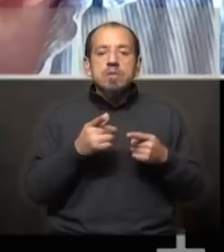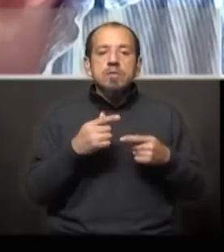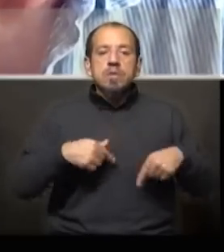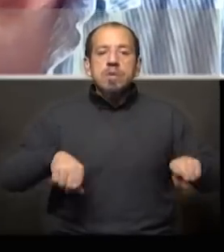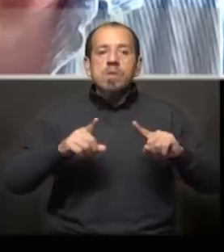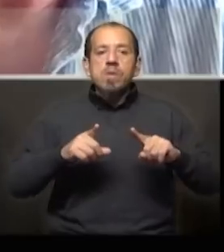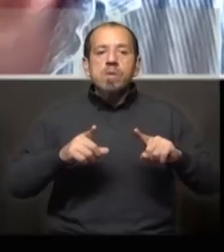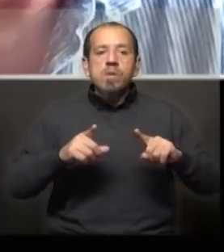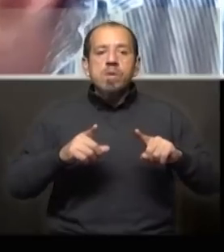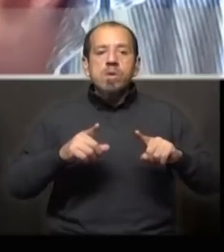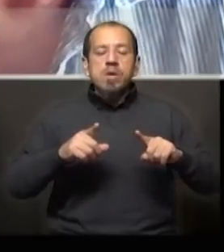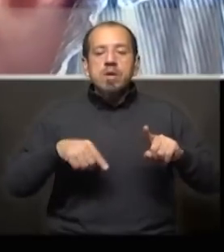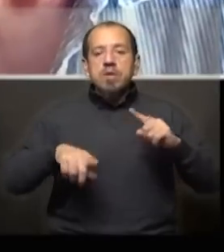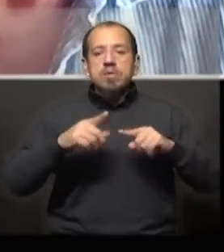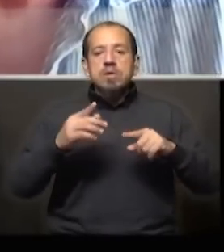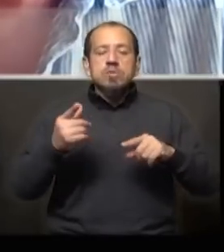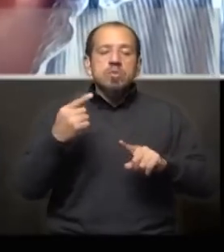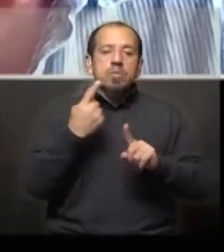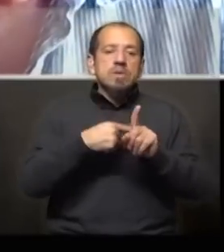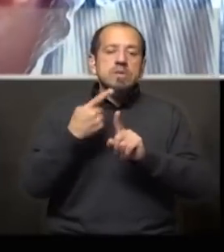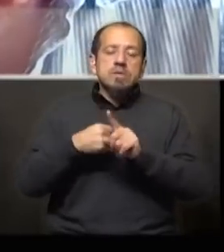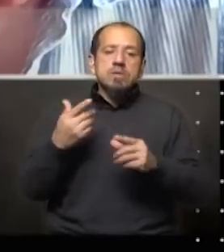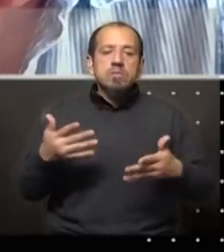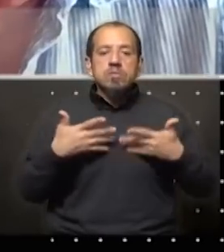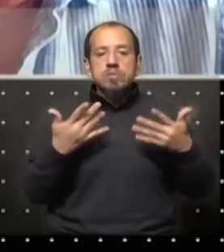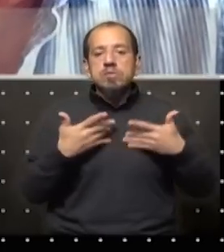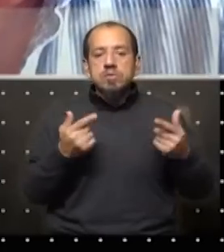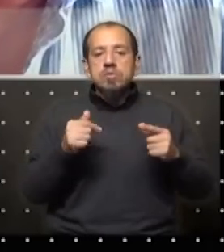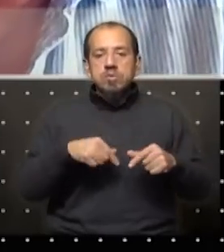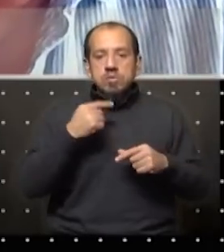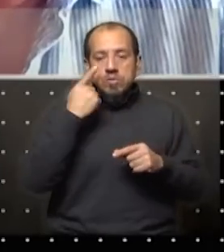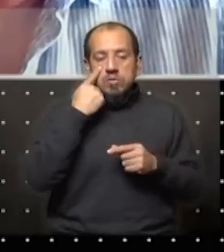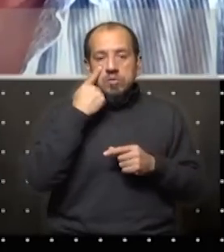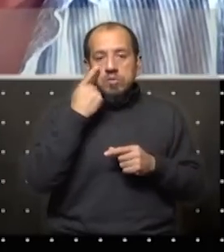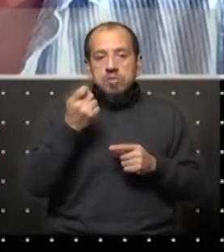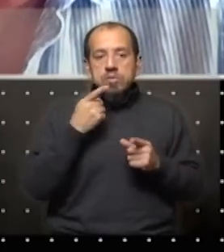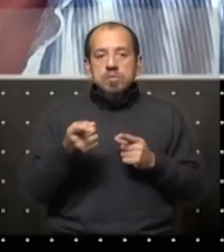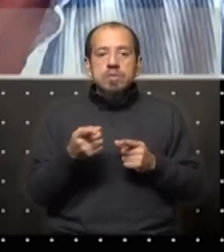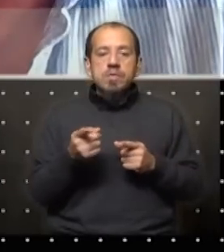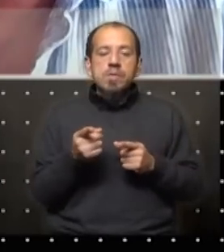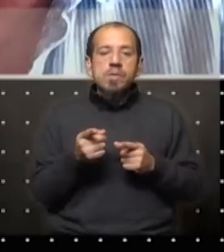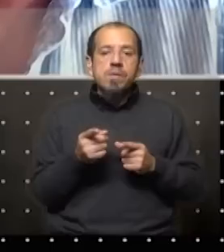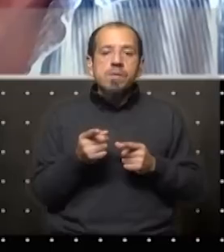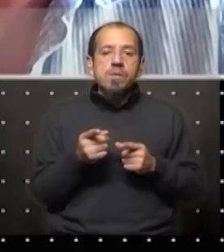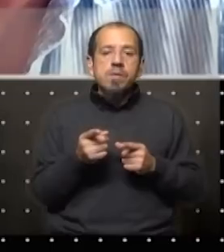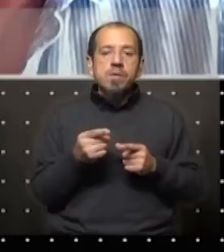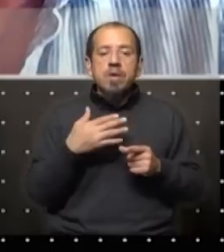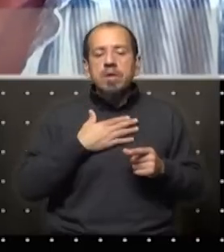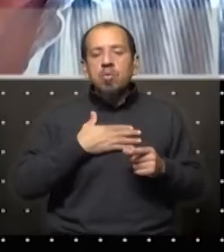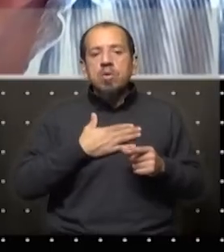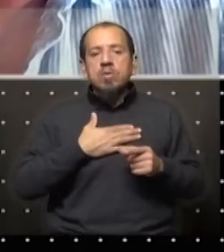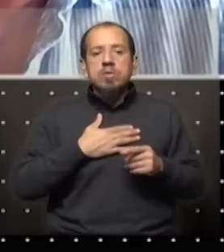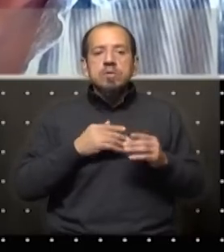Comparado con lo que pasó las manifestaciones de hace unos meses y demás se vio y todos los observadores están de acuerdo